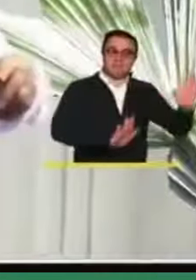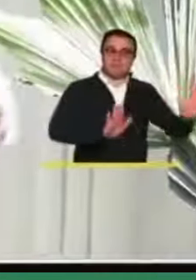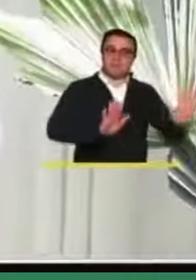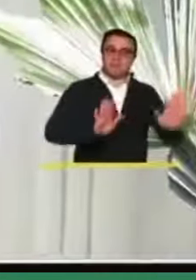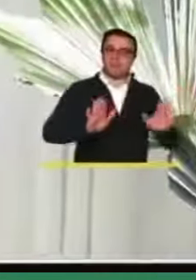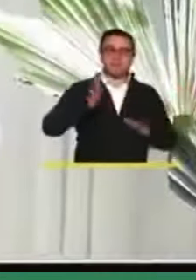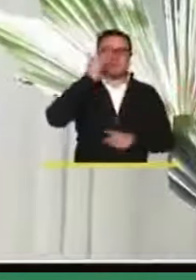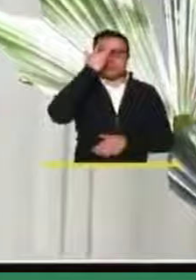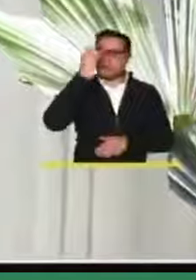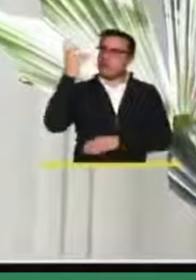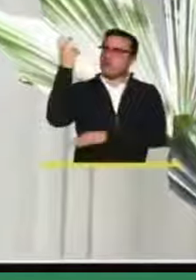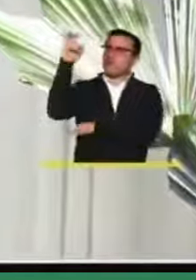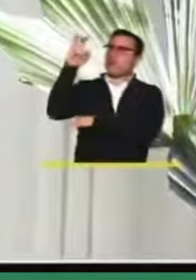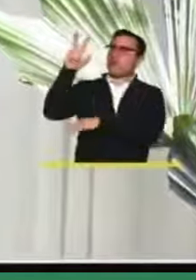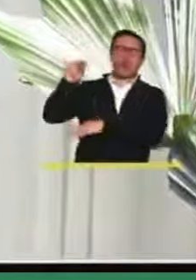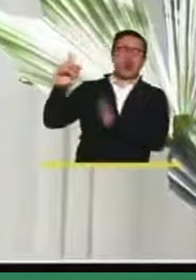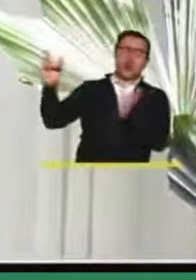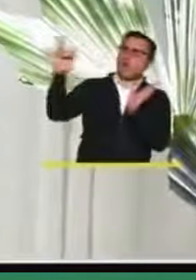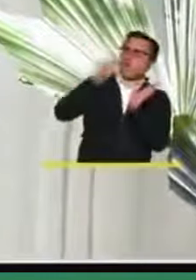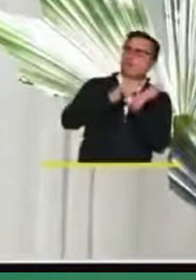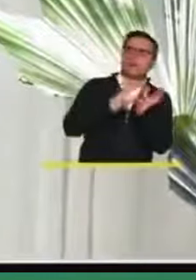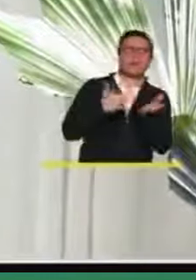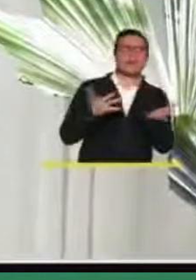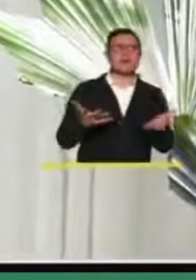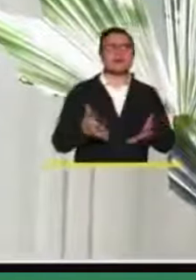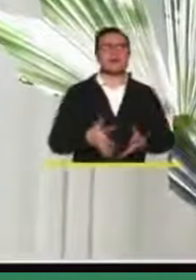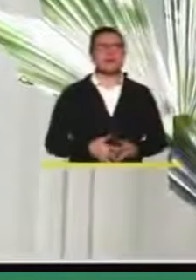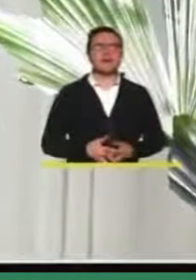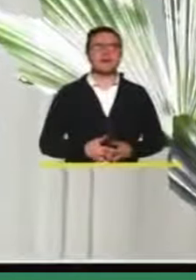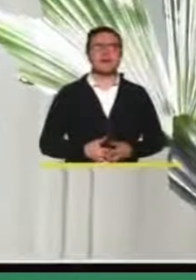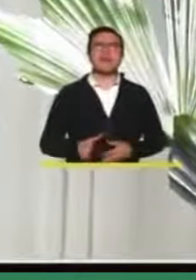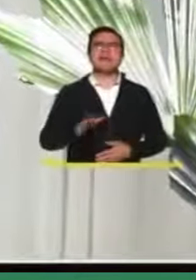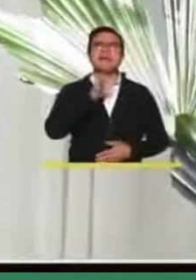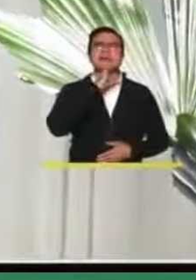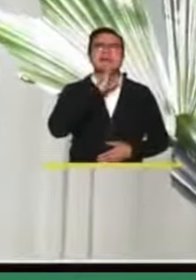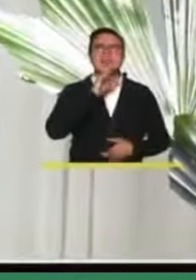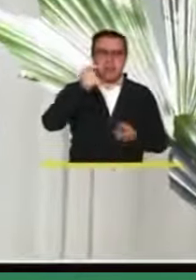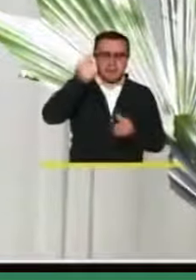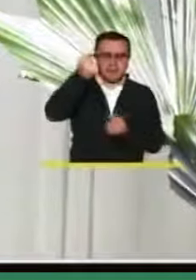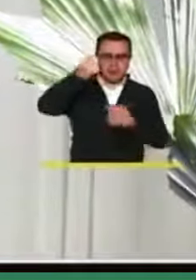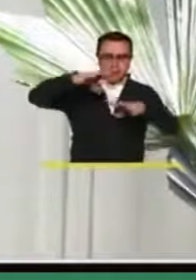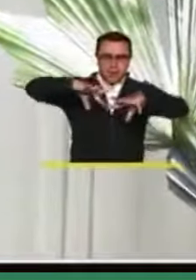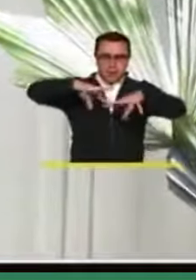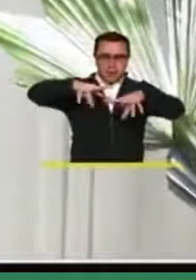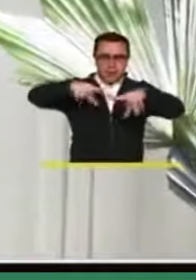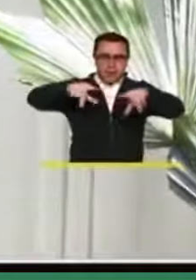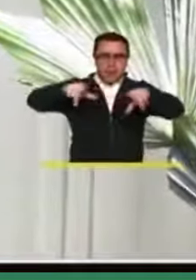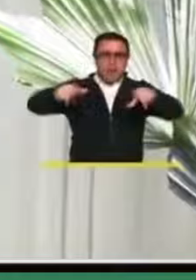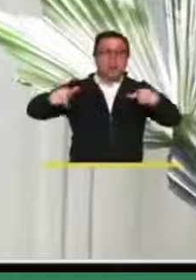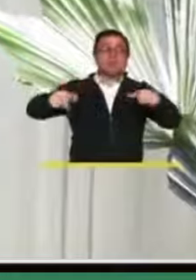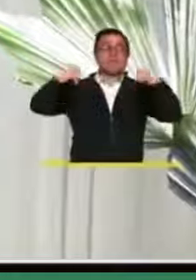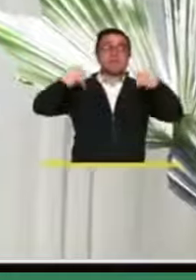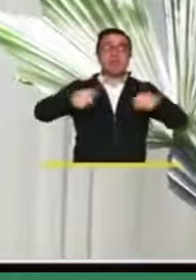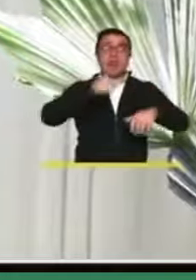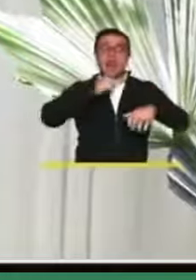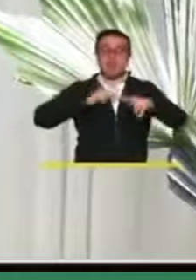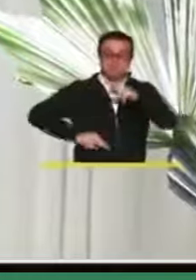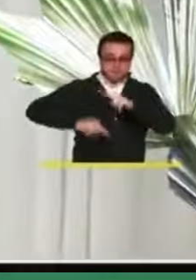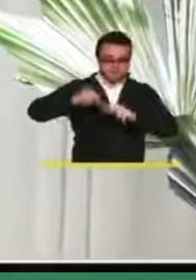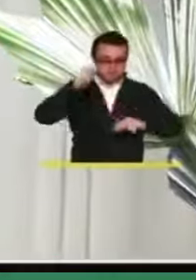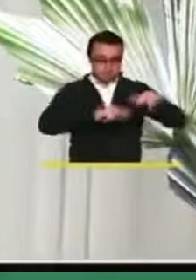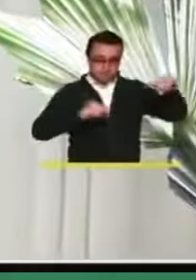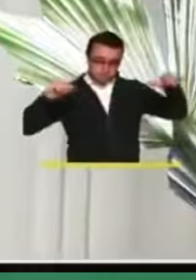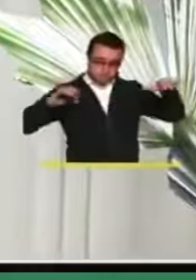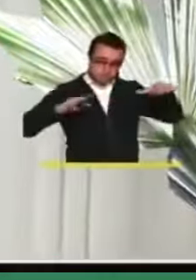el fiscal? Que me diga quién se robó la plata del acueducto de Ismina.